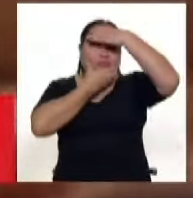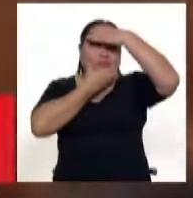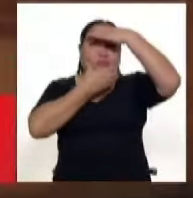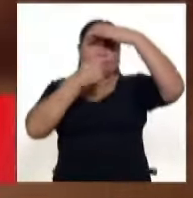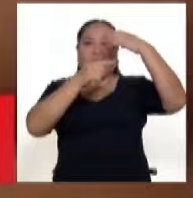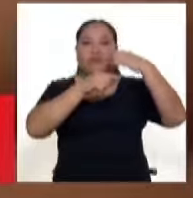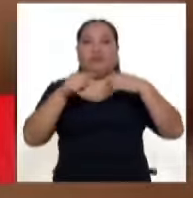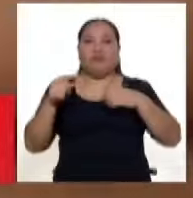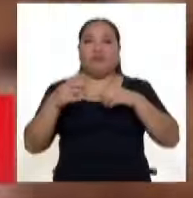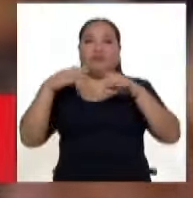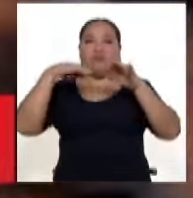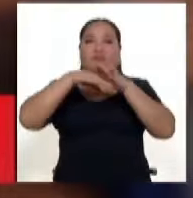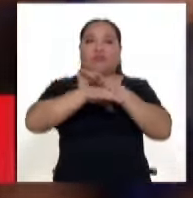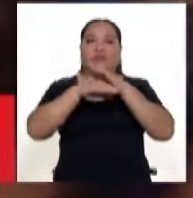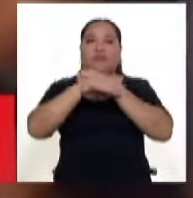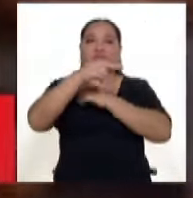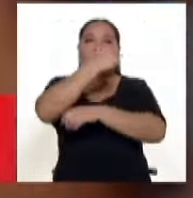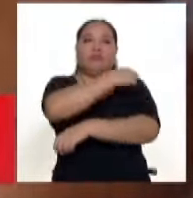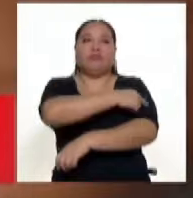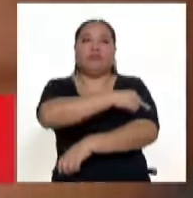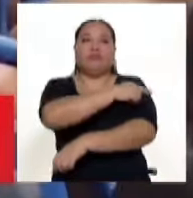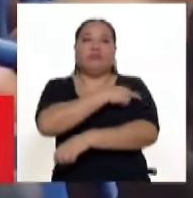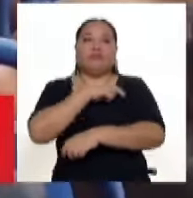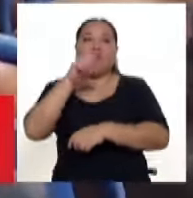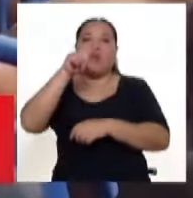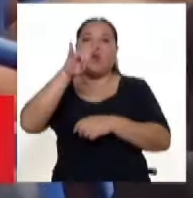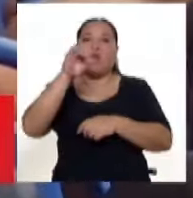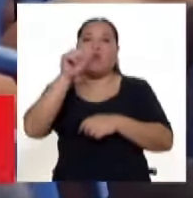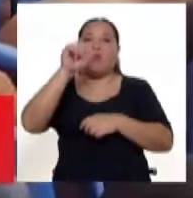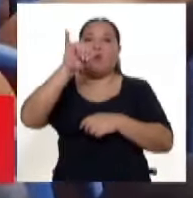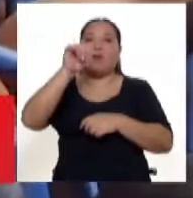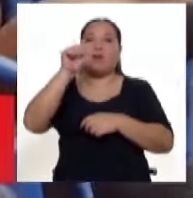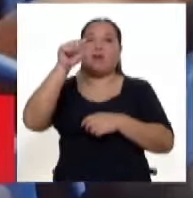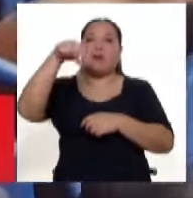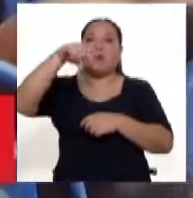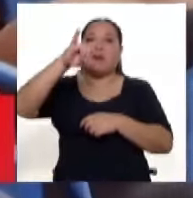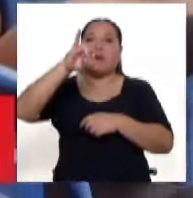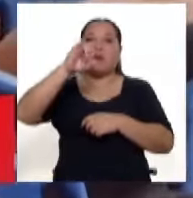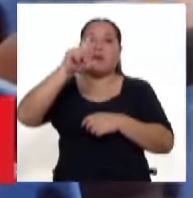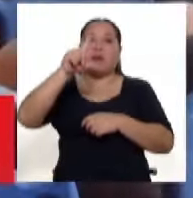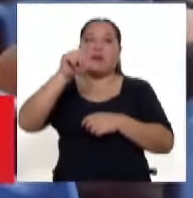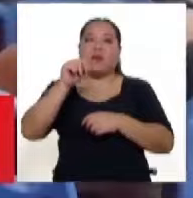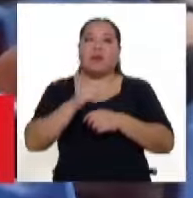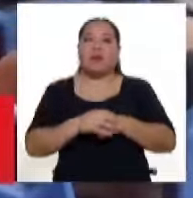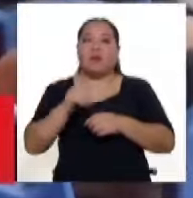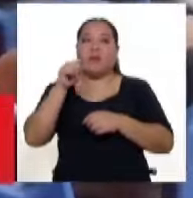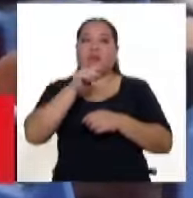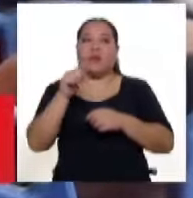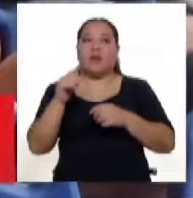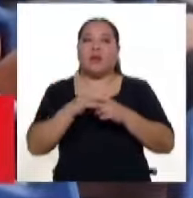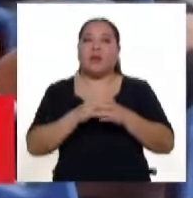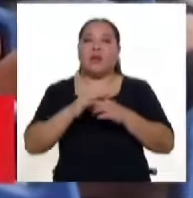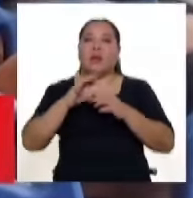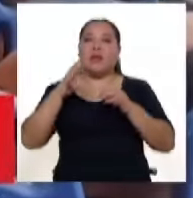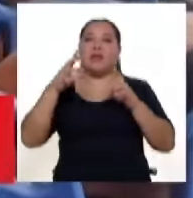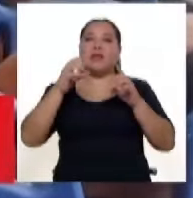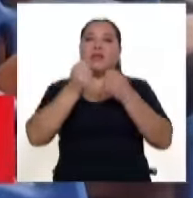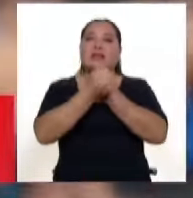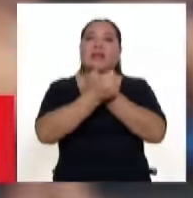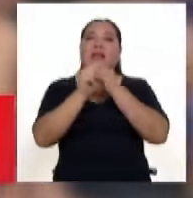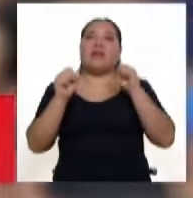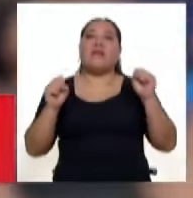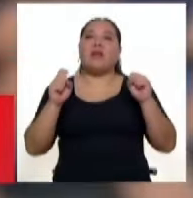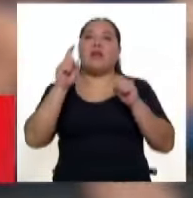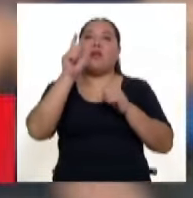ingresó al hospital público de Yaguachi en la ciudad de Guayaquil para rescatar a un compañero antisocial que había resultado